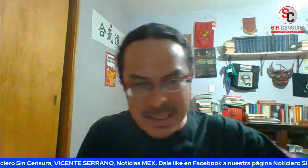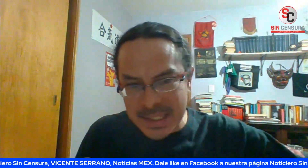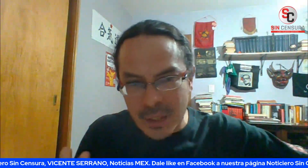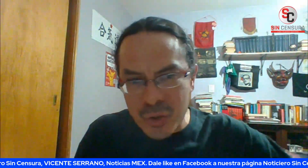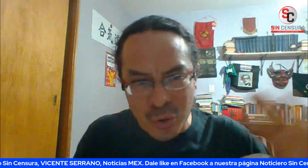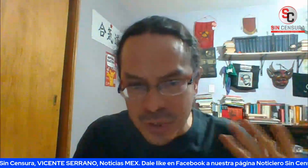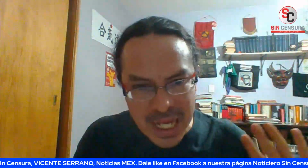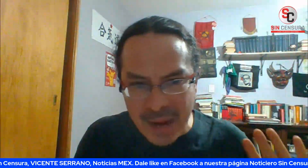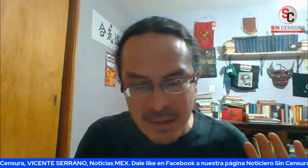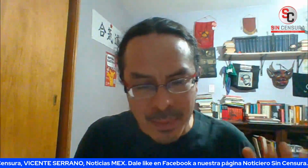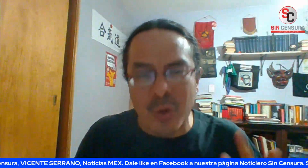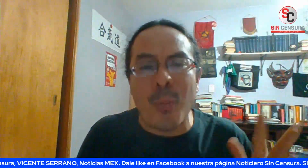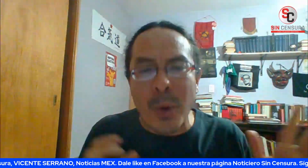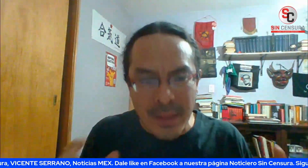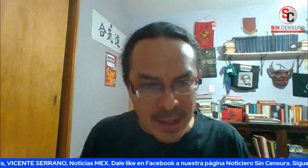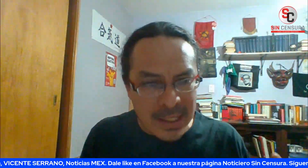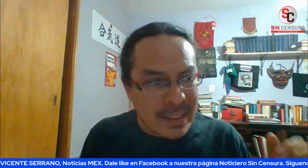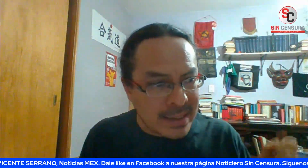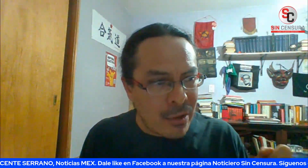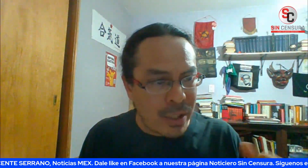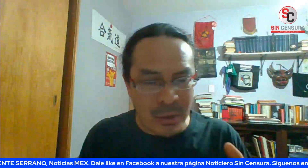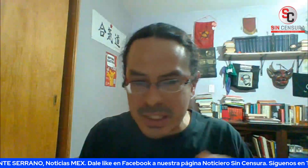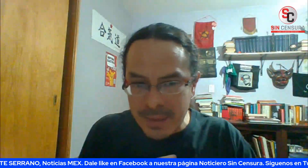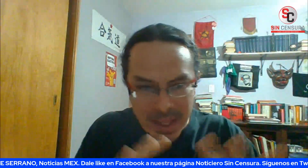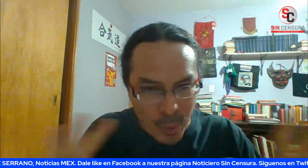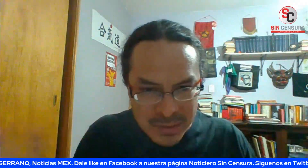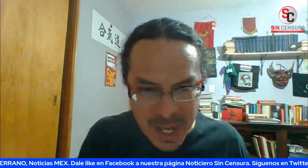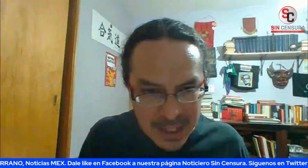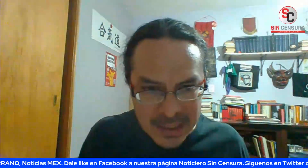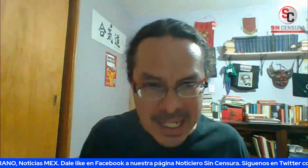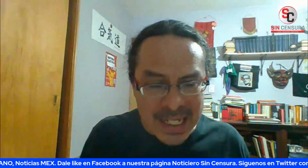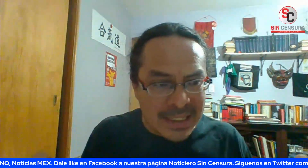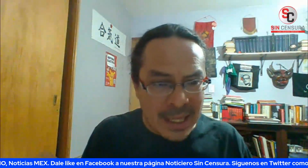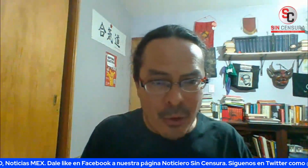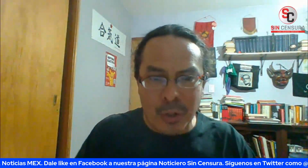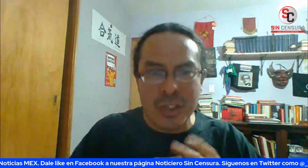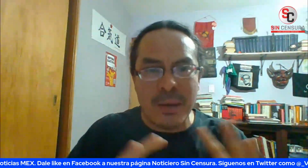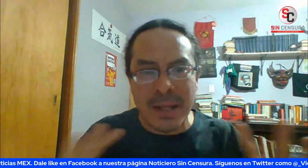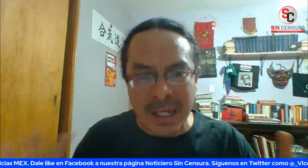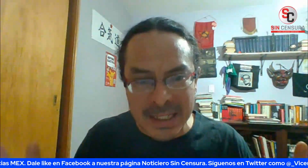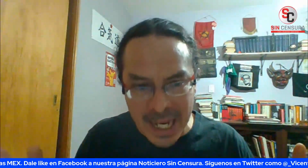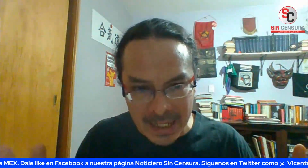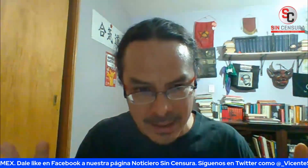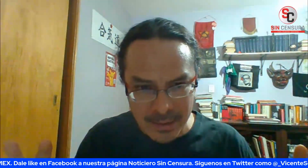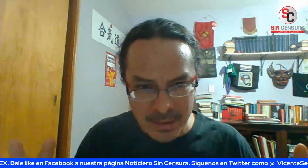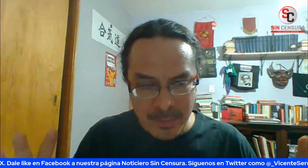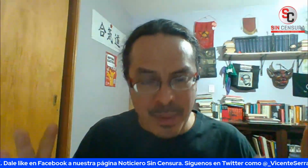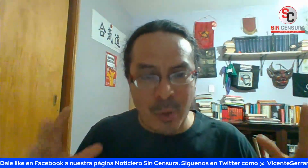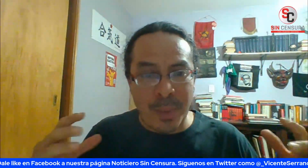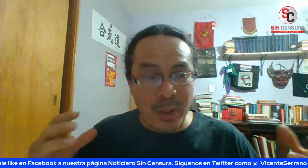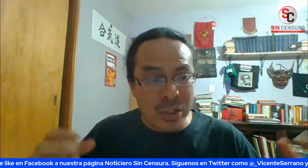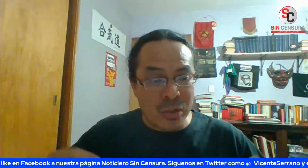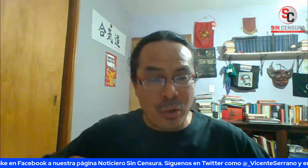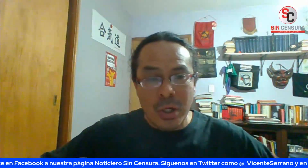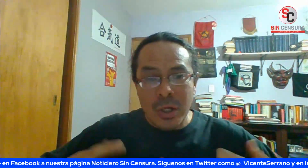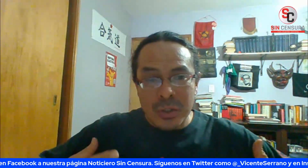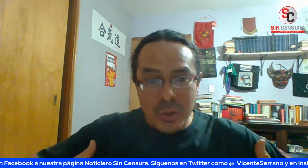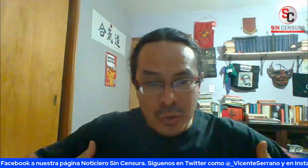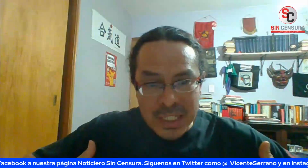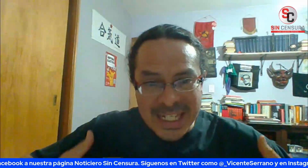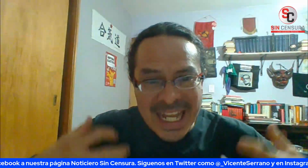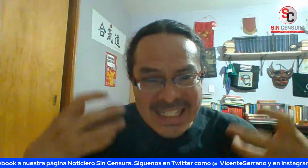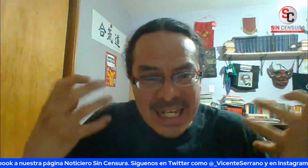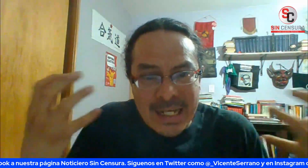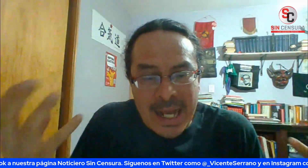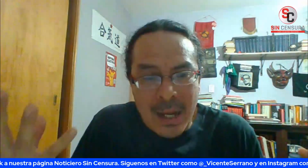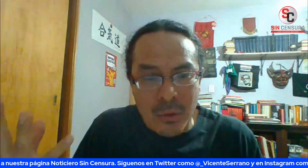que del 68 no se hable, pero no pueden. Han intentado que no se hable de Aguas Blancas, han intentado que no se hable de Acteal, pero eso son